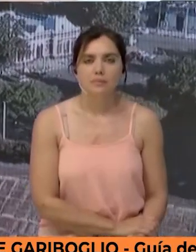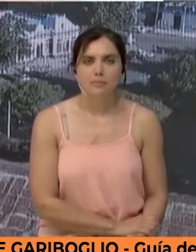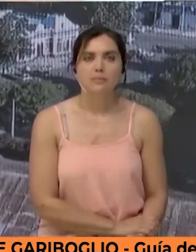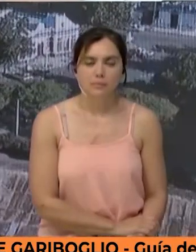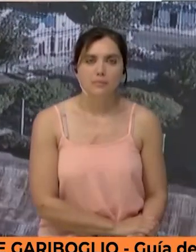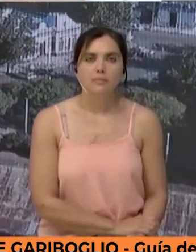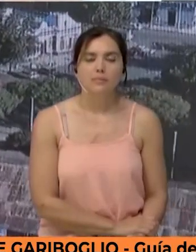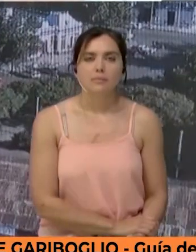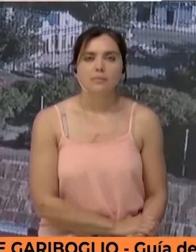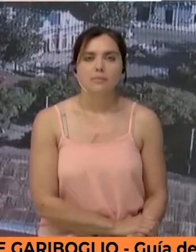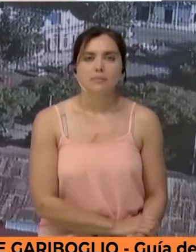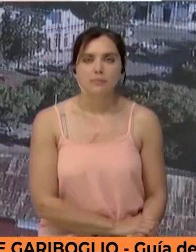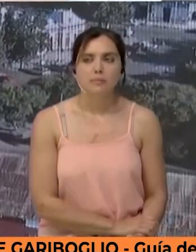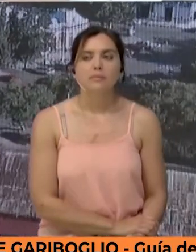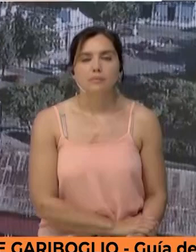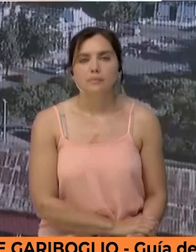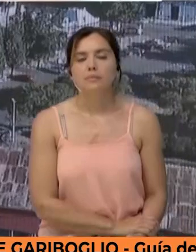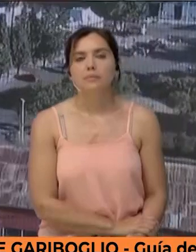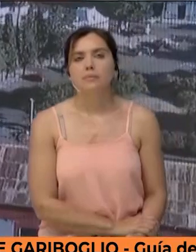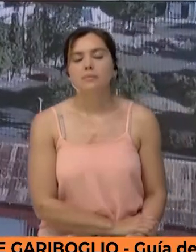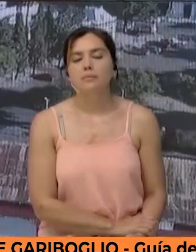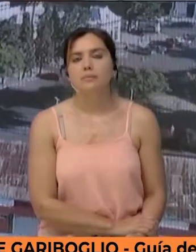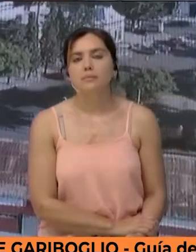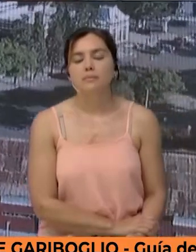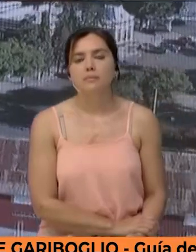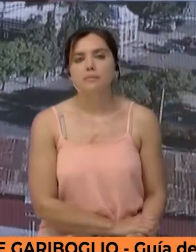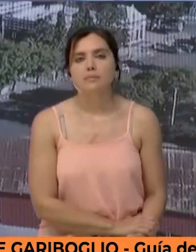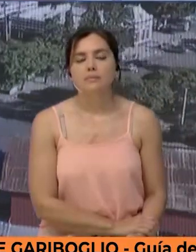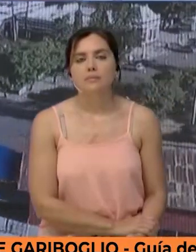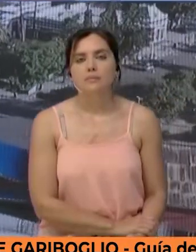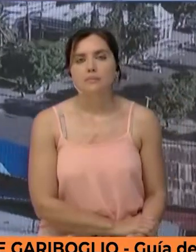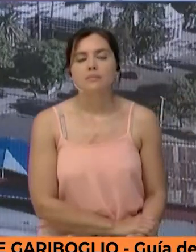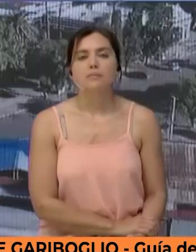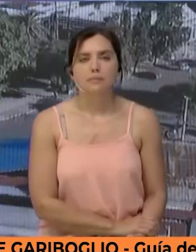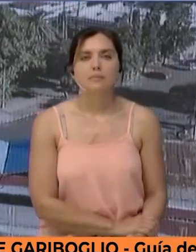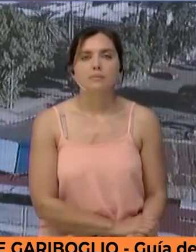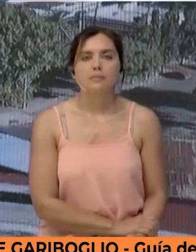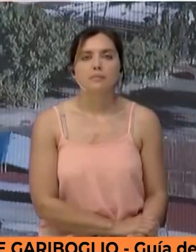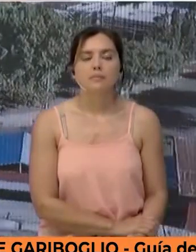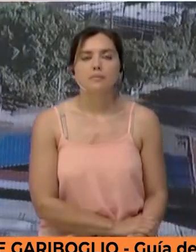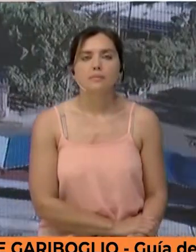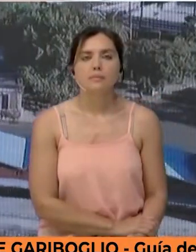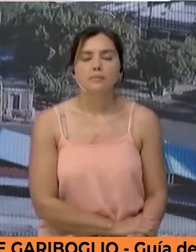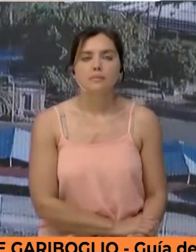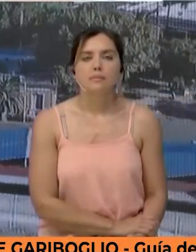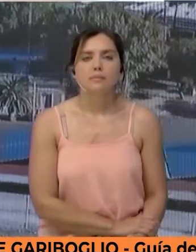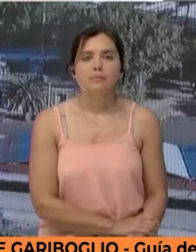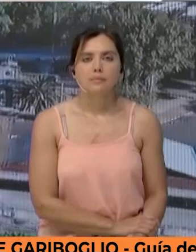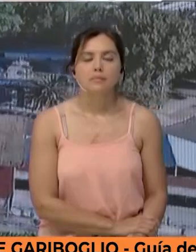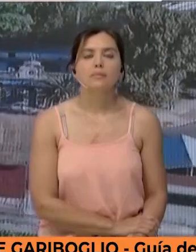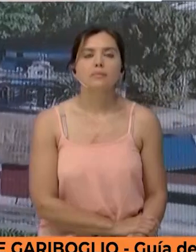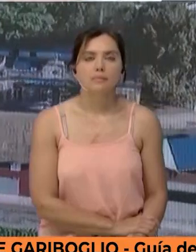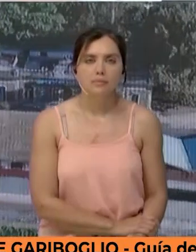de las islas en general son las lagunas interiores, ¿no? Uh-huh. Allí habitan, obviamente, toda la infinidad de aves acuáticas que vos podés ver,